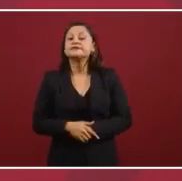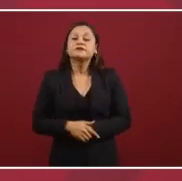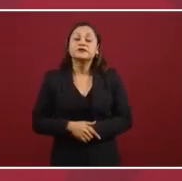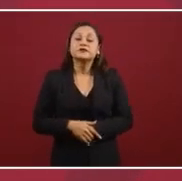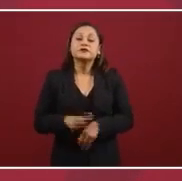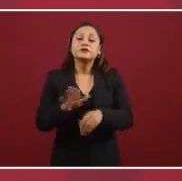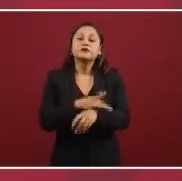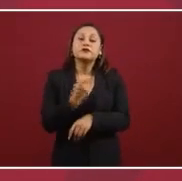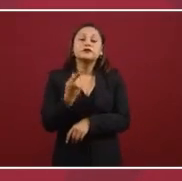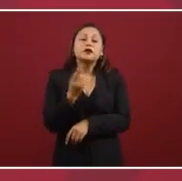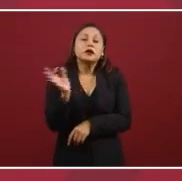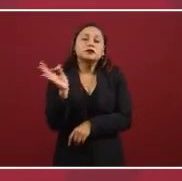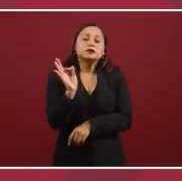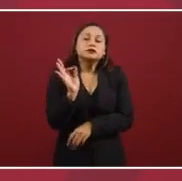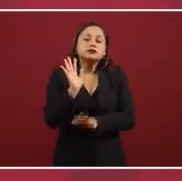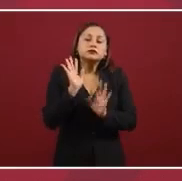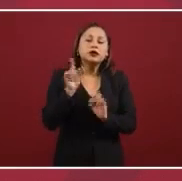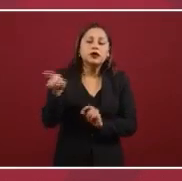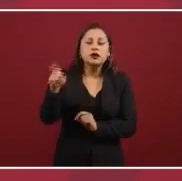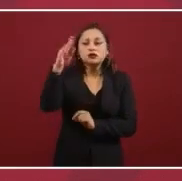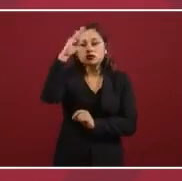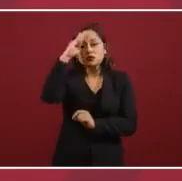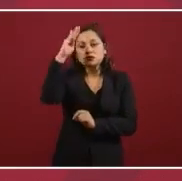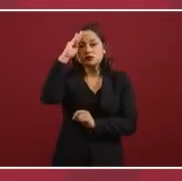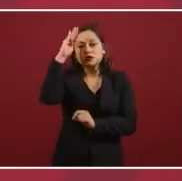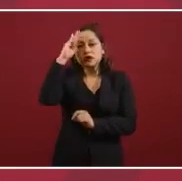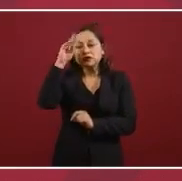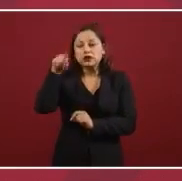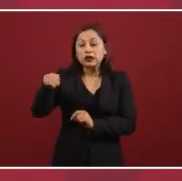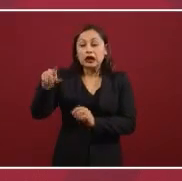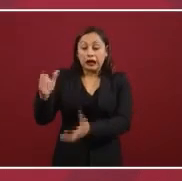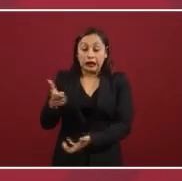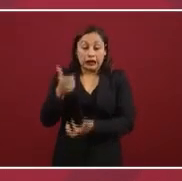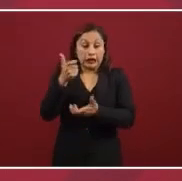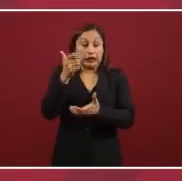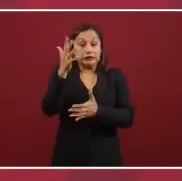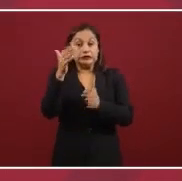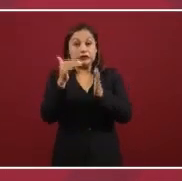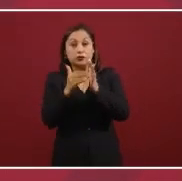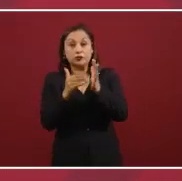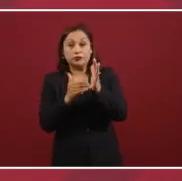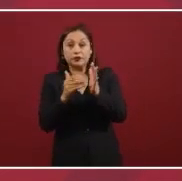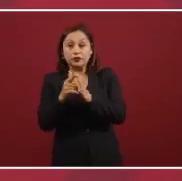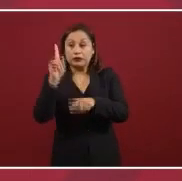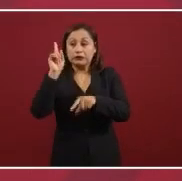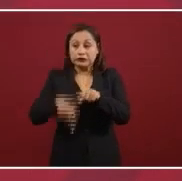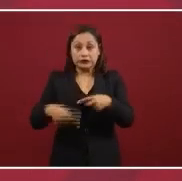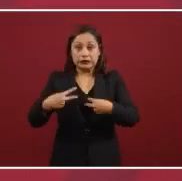les están quitando estos 5,000 millones,